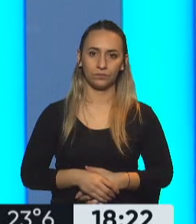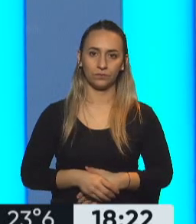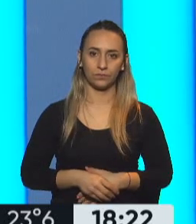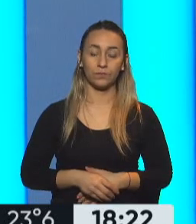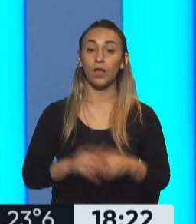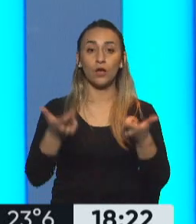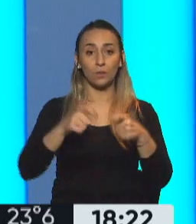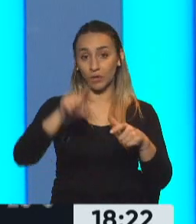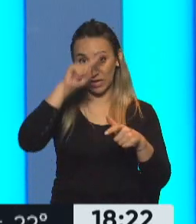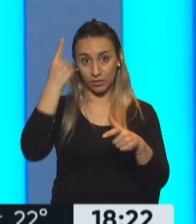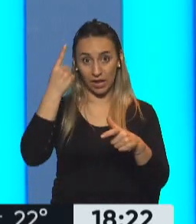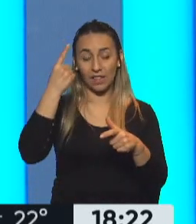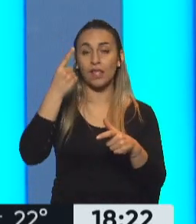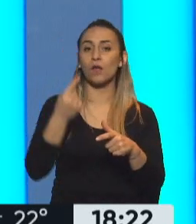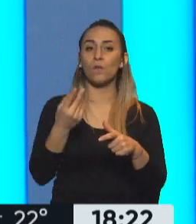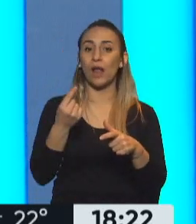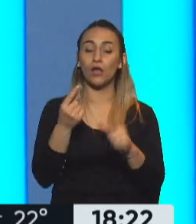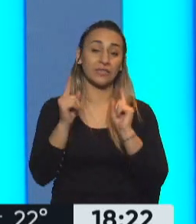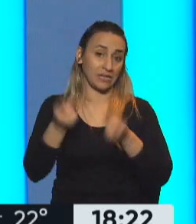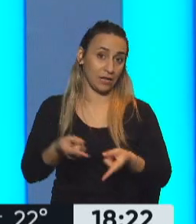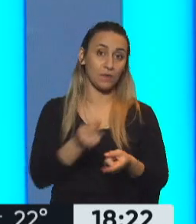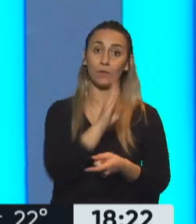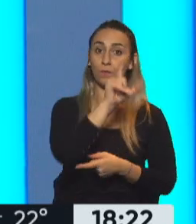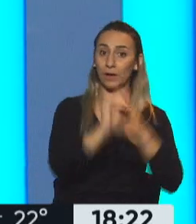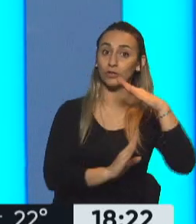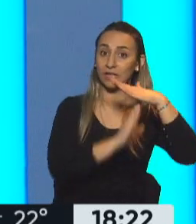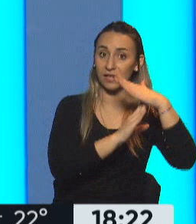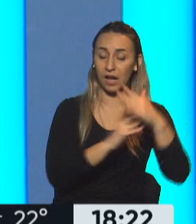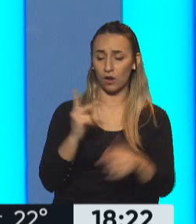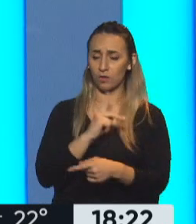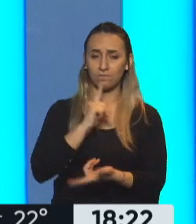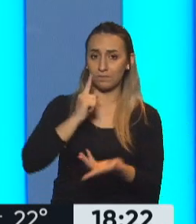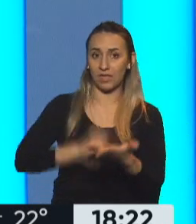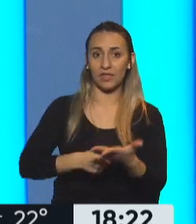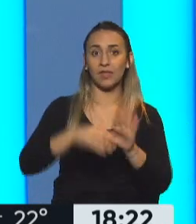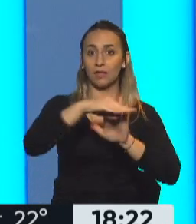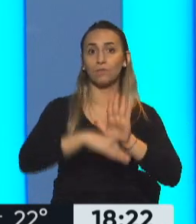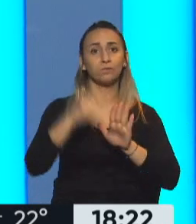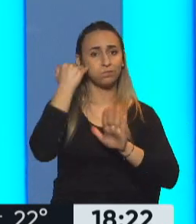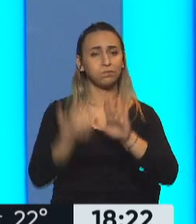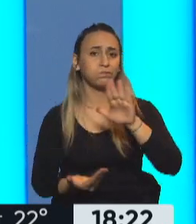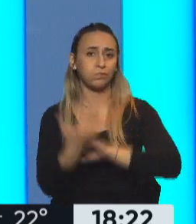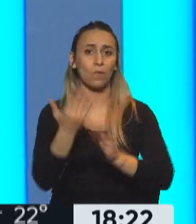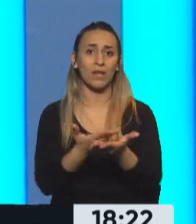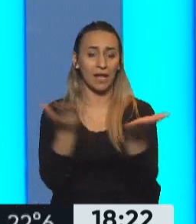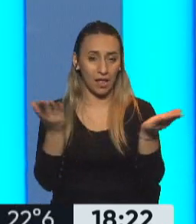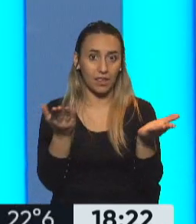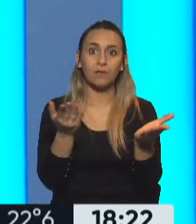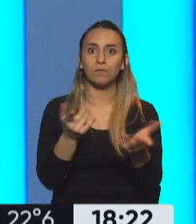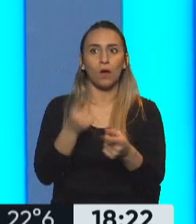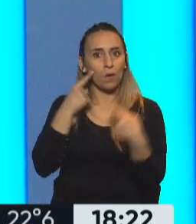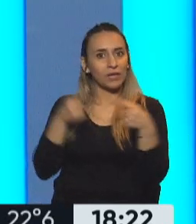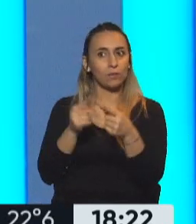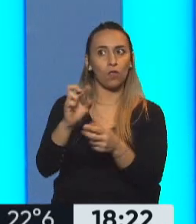La Comisión Nacional de Valores y el Banco Central tomaron medidas que fueron publicadas en el boletín oficial para contener el dólar. Sobre este tema vamos a hablar